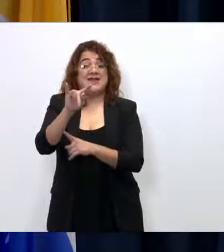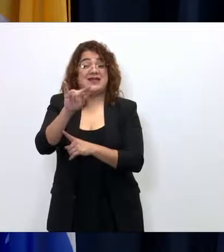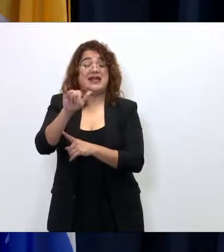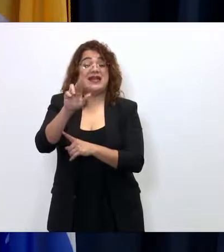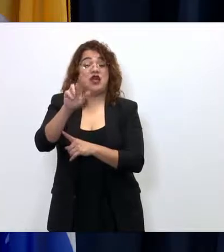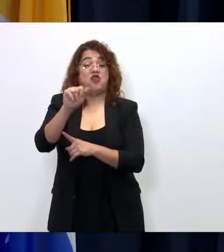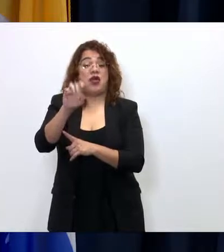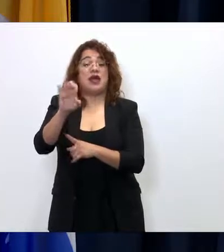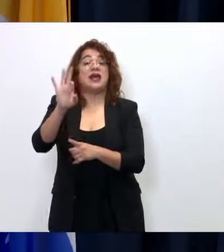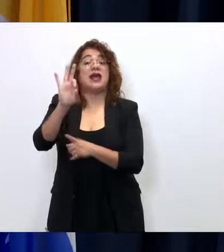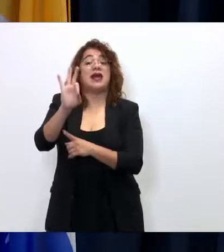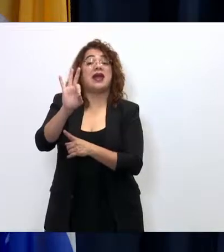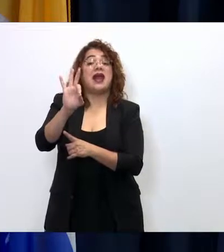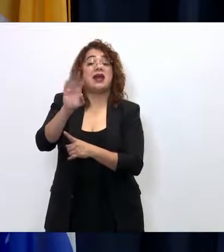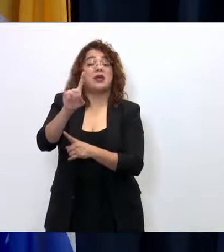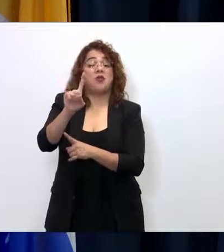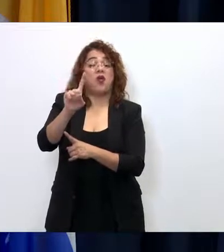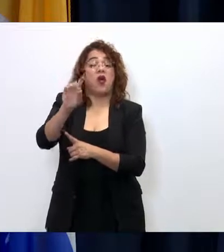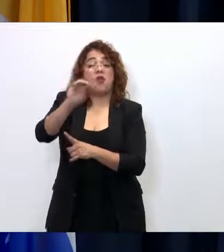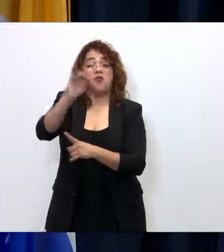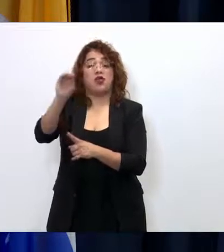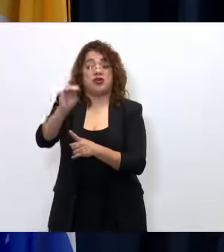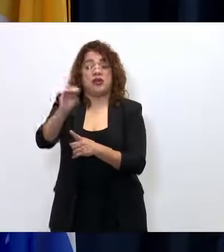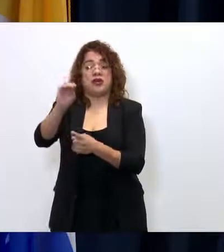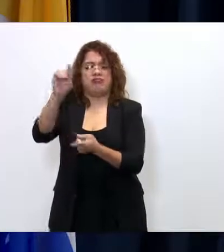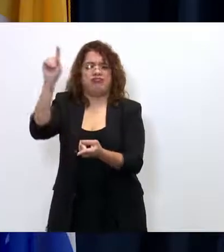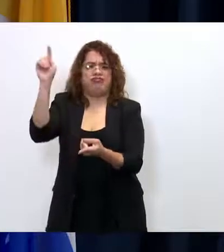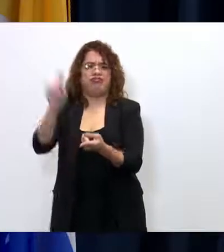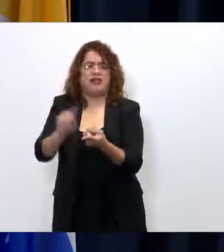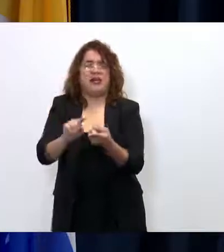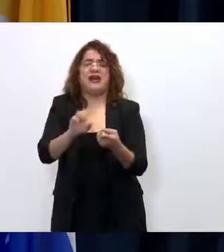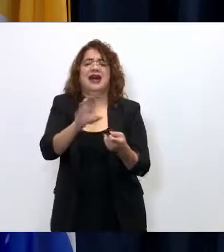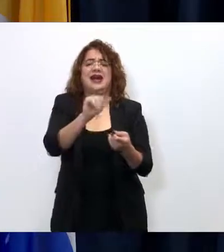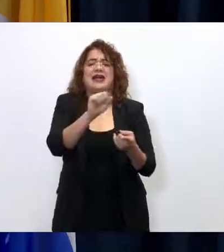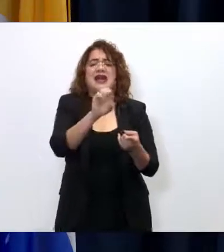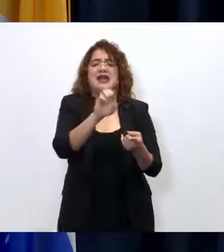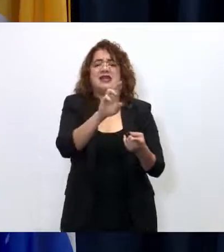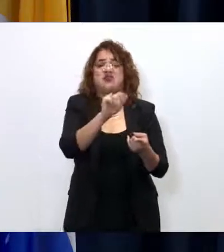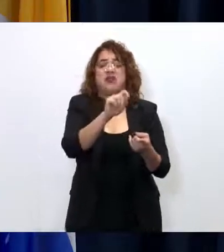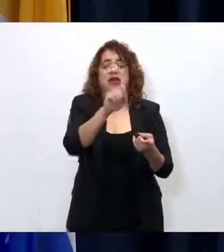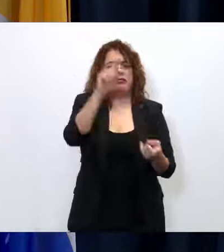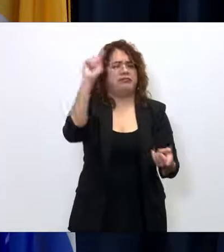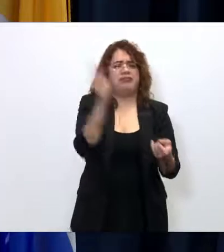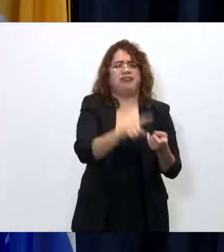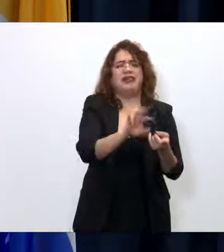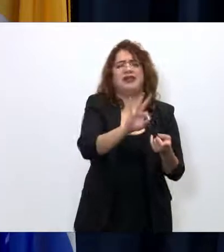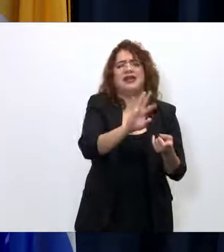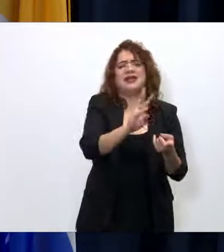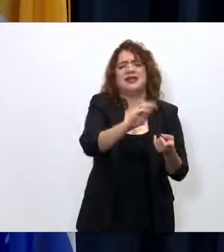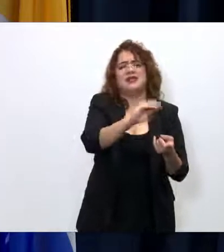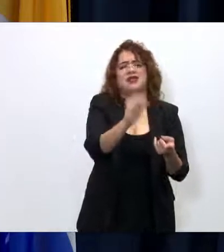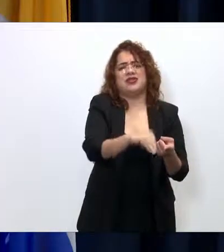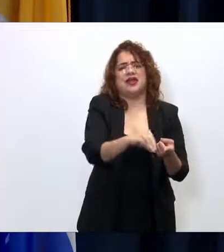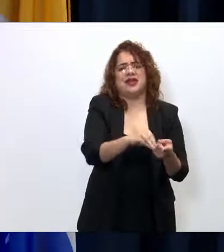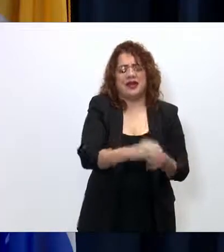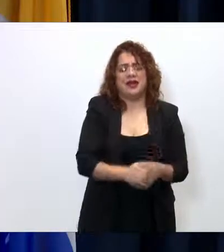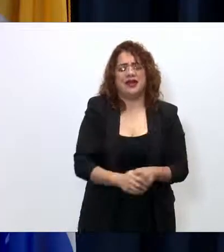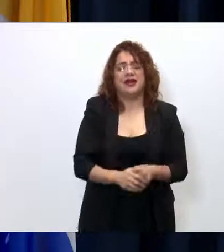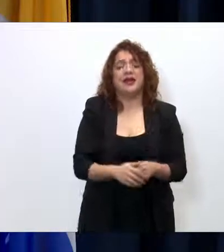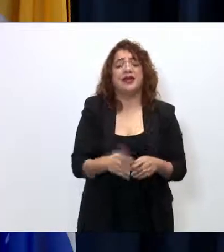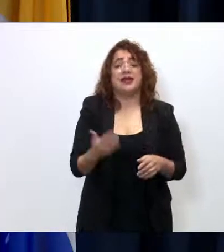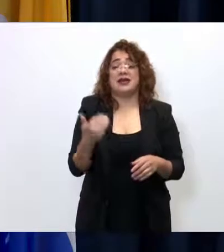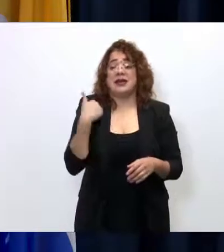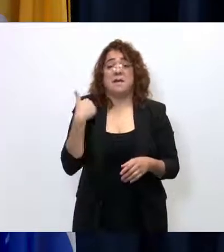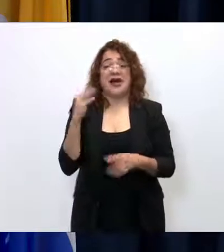un 91% y la tasa de casos disminuyó un 96%. En los últimos